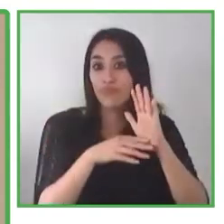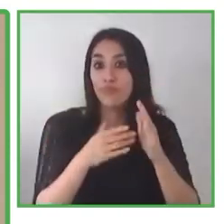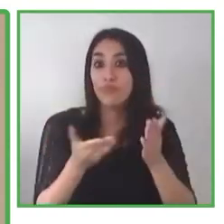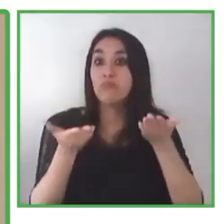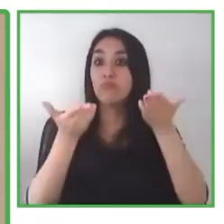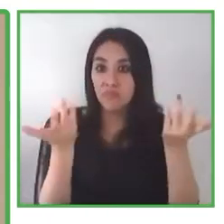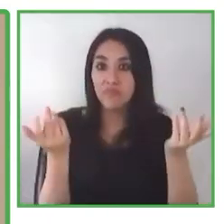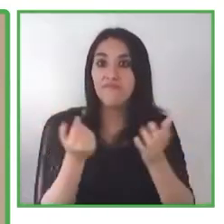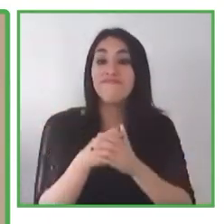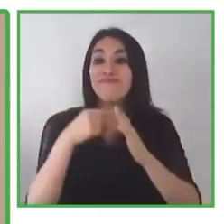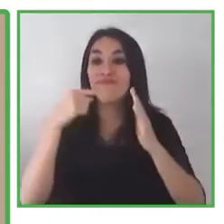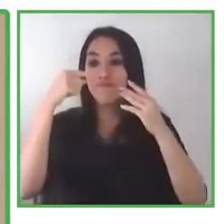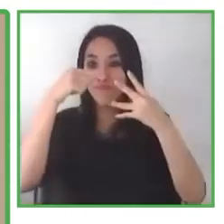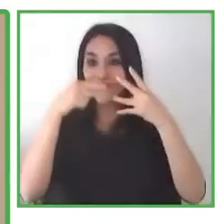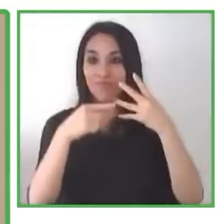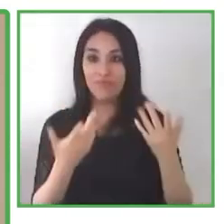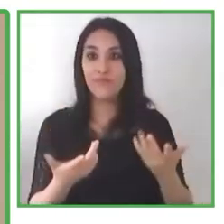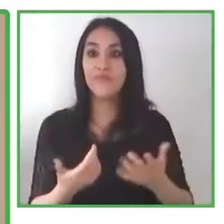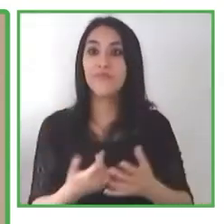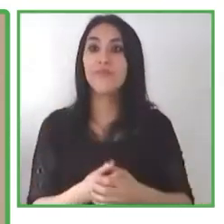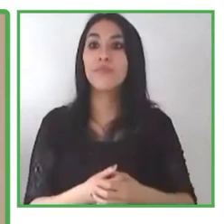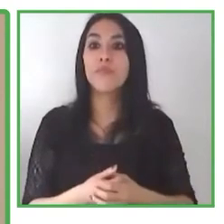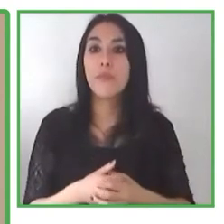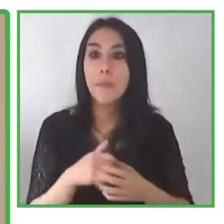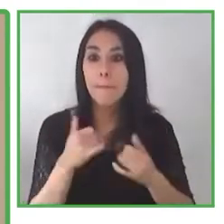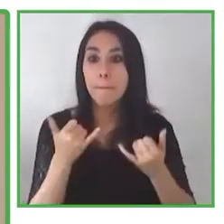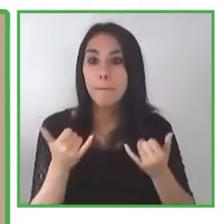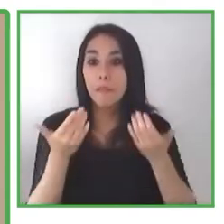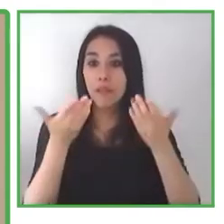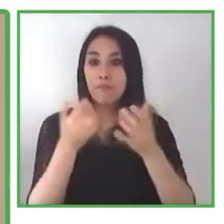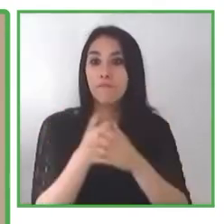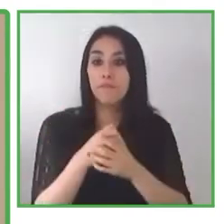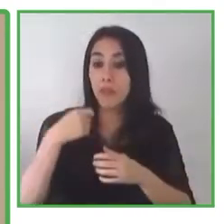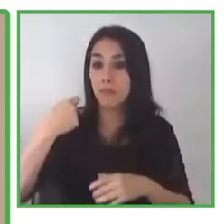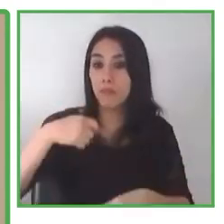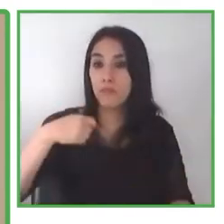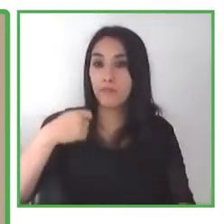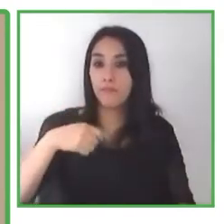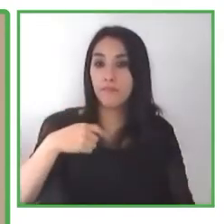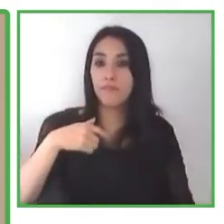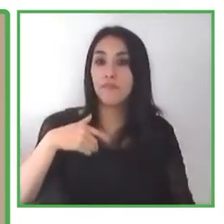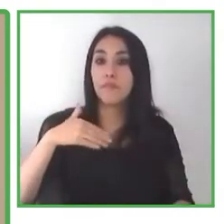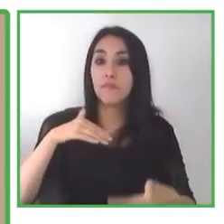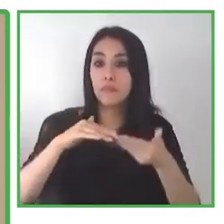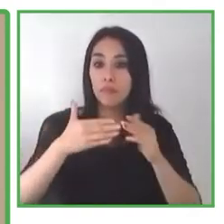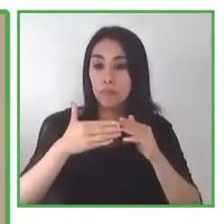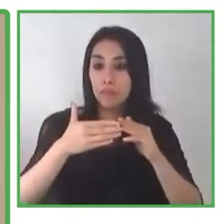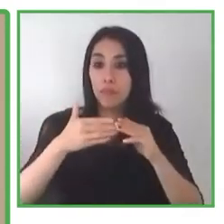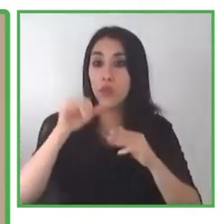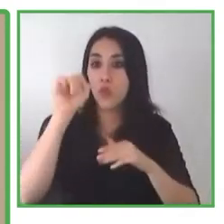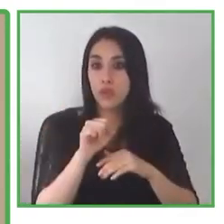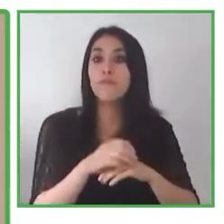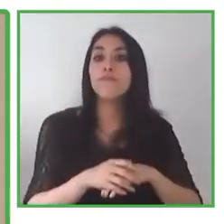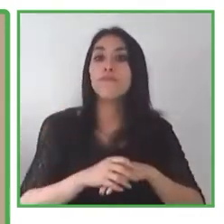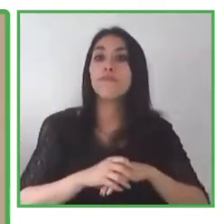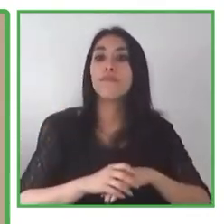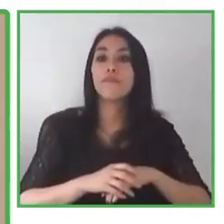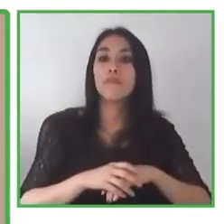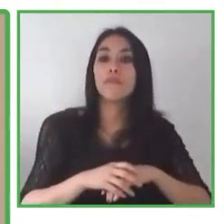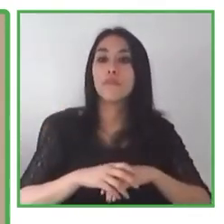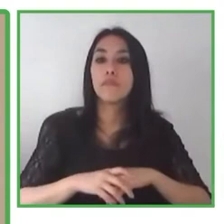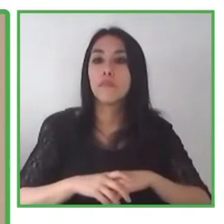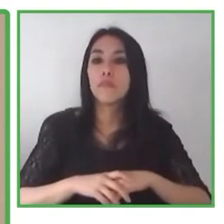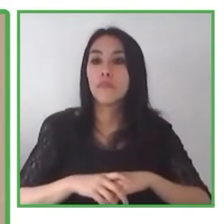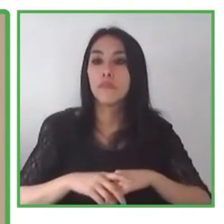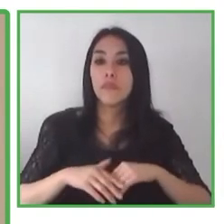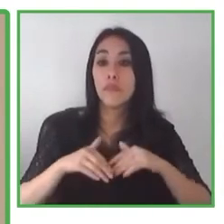acerca de las respuestas al COVID-19 entregadas por los gobiernos en la región de América Latina y considera cómo la